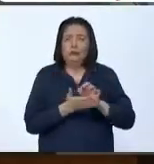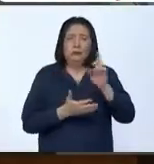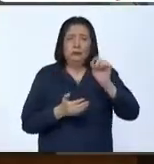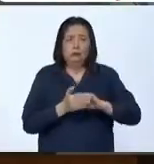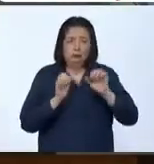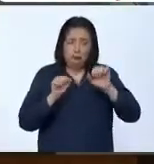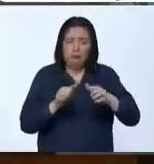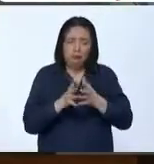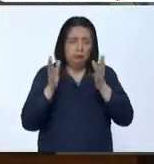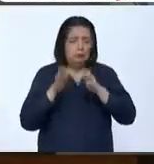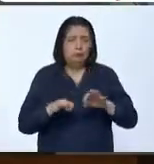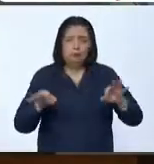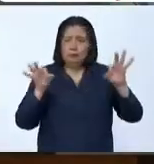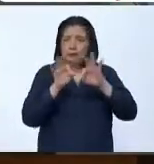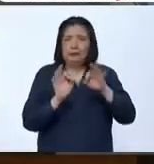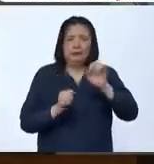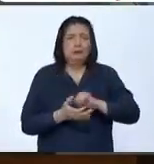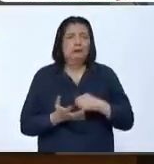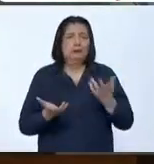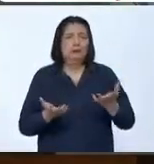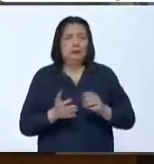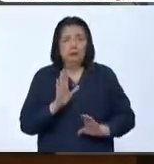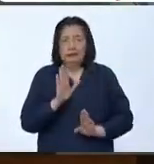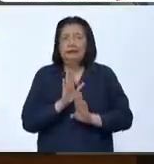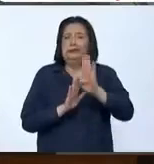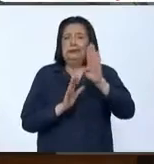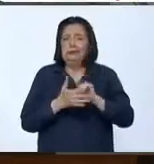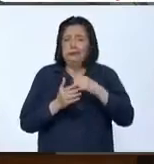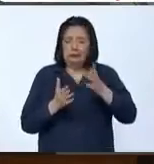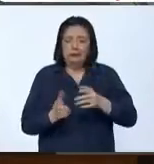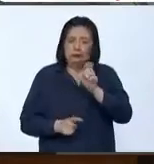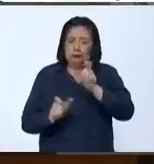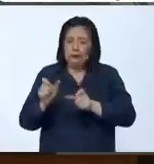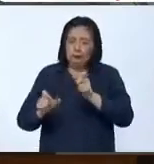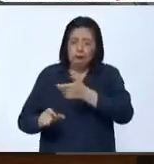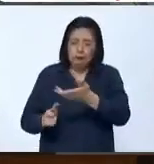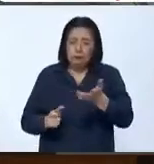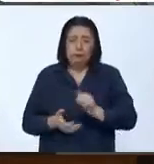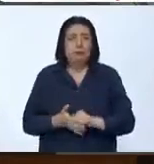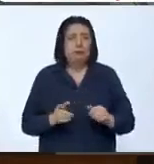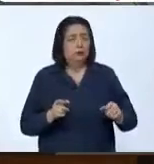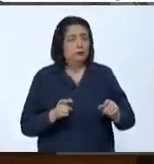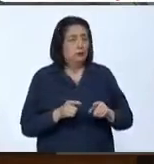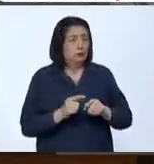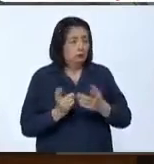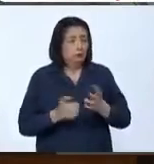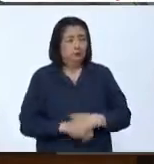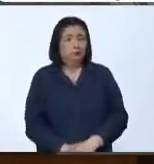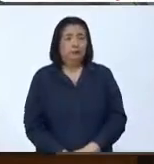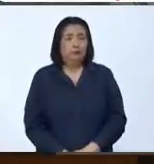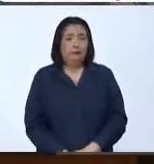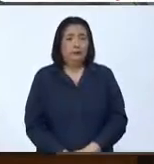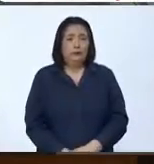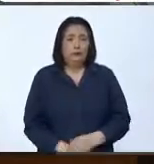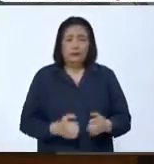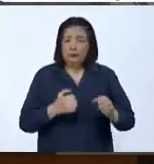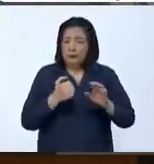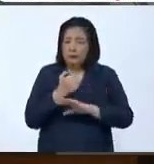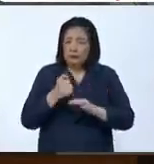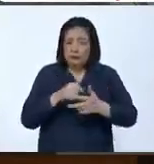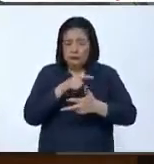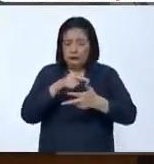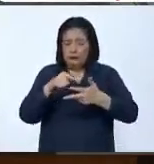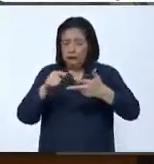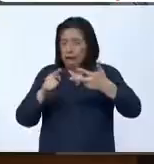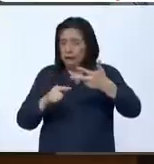desempeña un papel fundamental en el desarrollo de individuos y de sociedades con base en